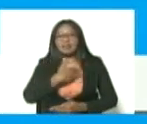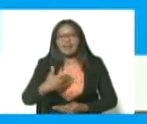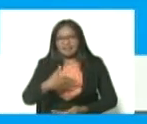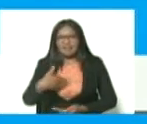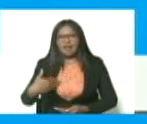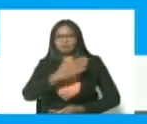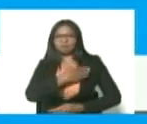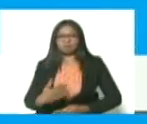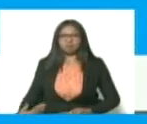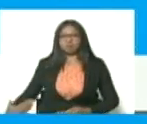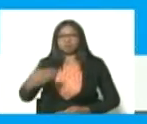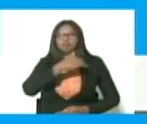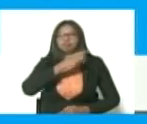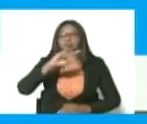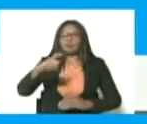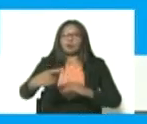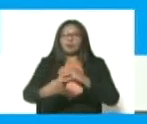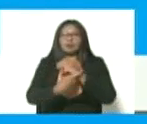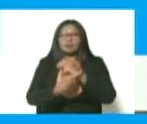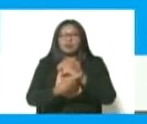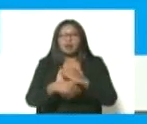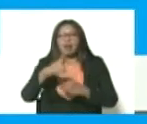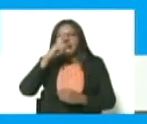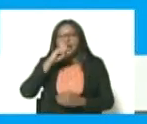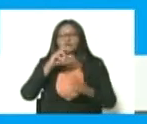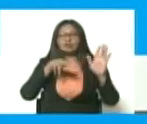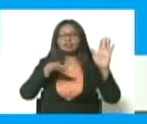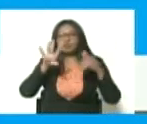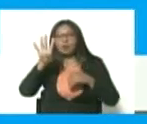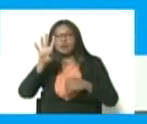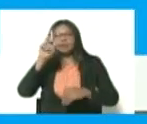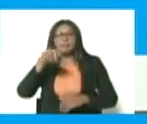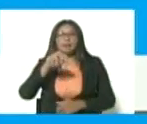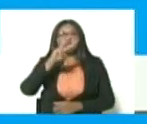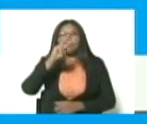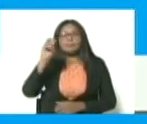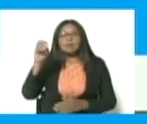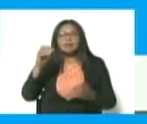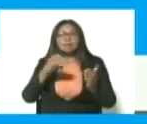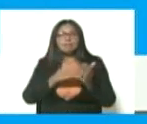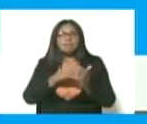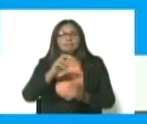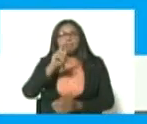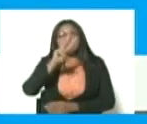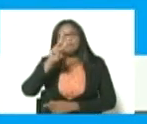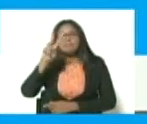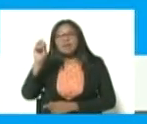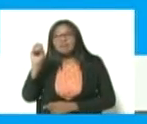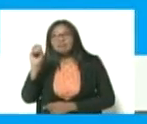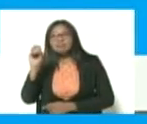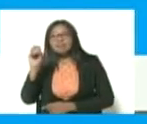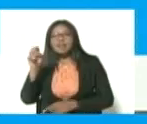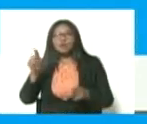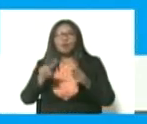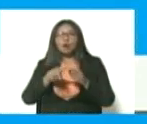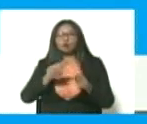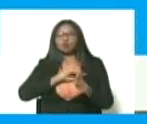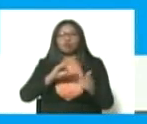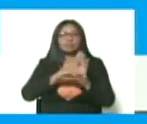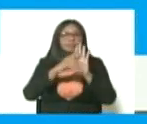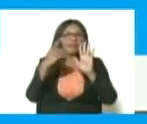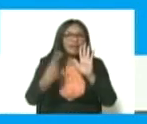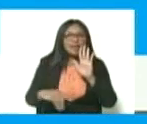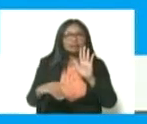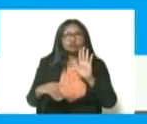siempre lo dijimos en el año 19, en el año 20 lo dijimos, aquí en Venezuela prevalecerá el Estado de Derecho,